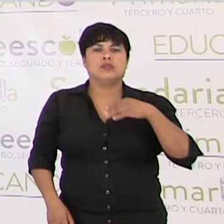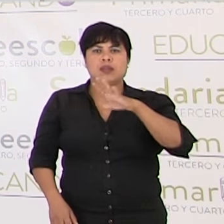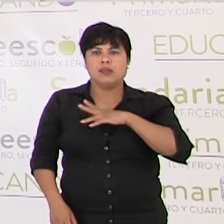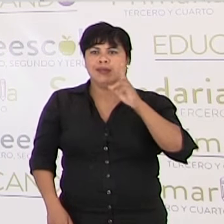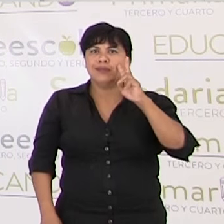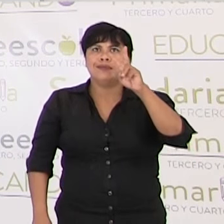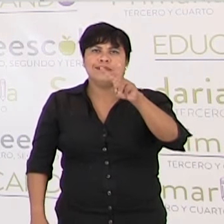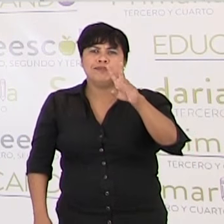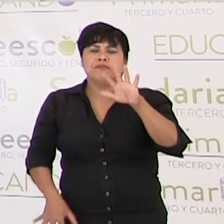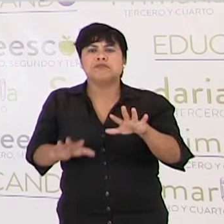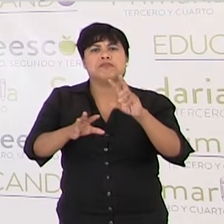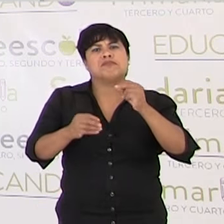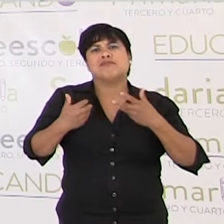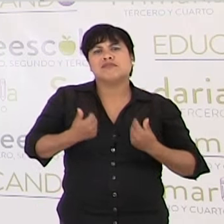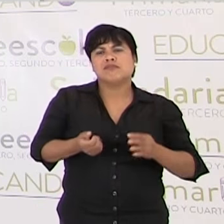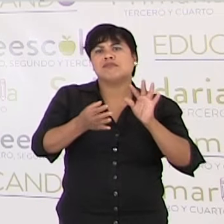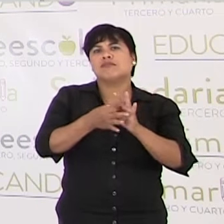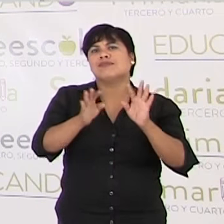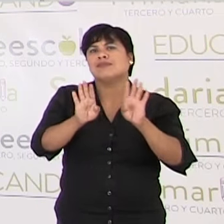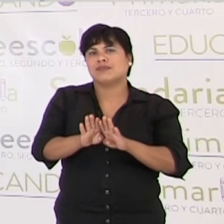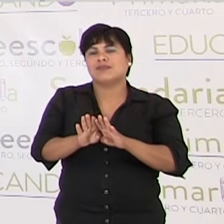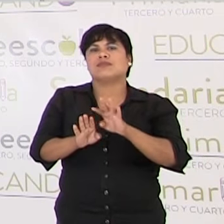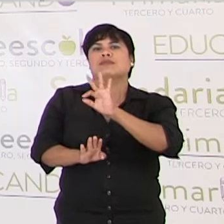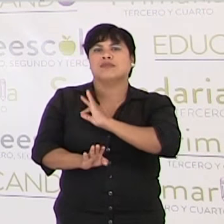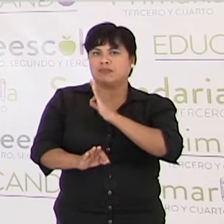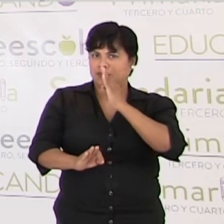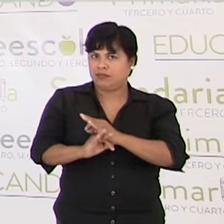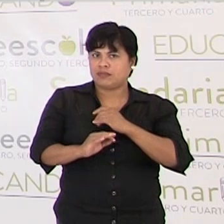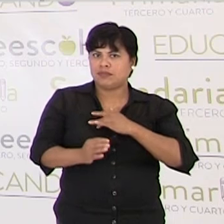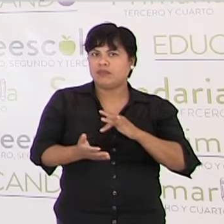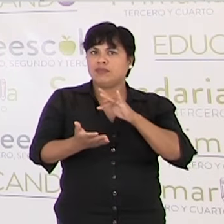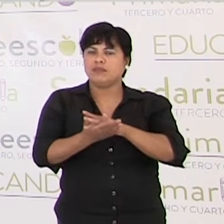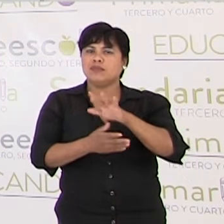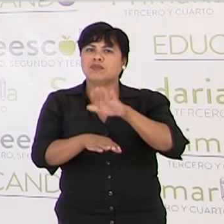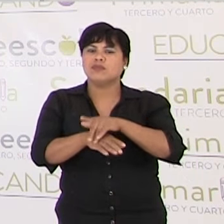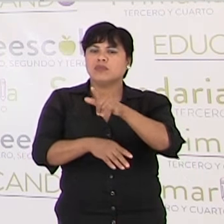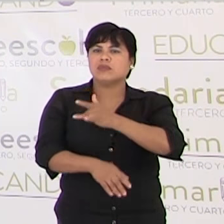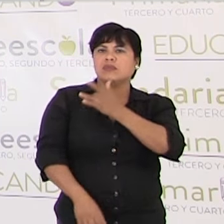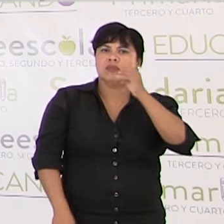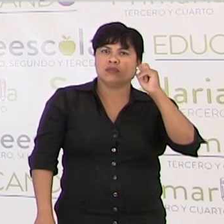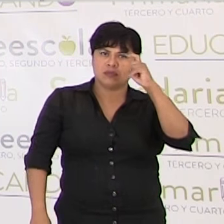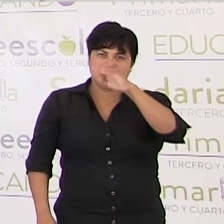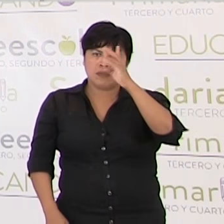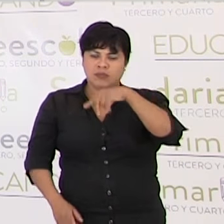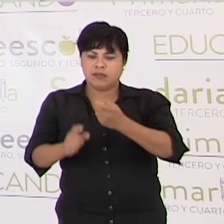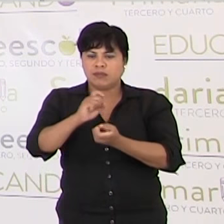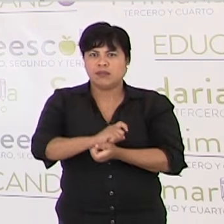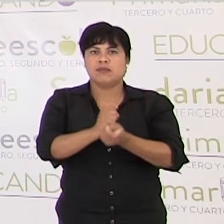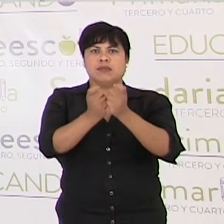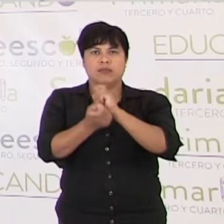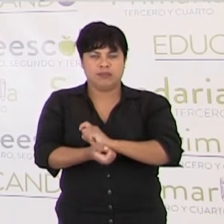presentan y a veces tenemos dificultad para hacer la traducción.